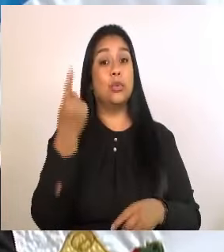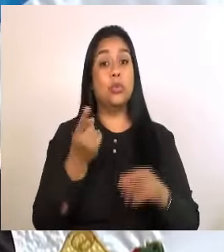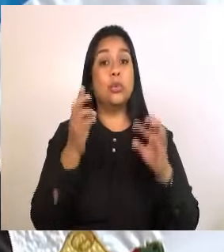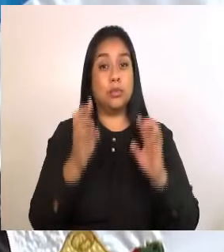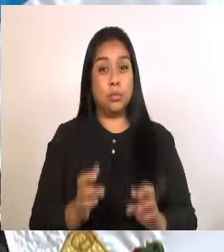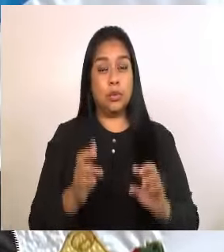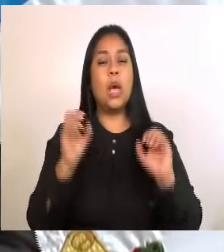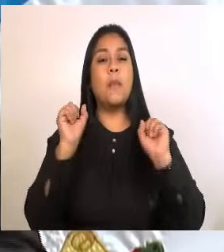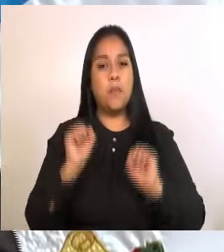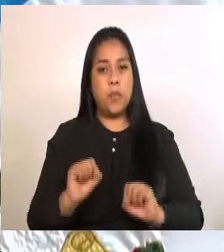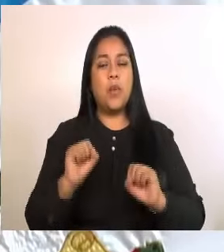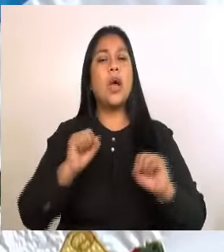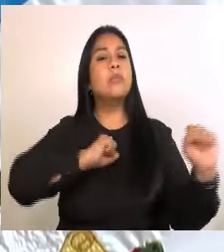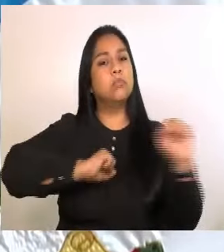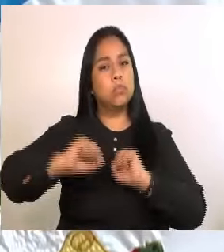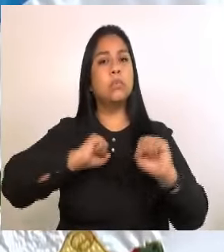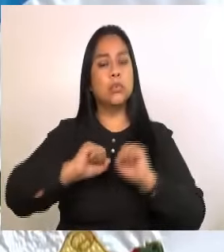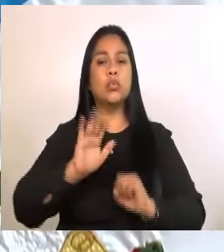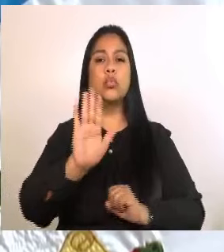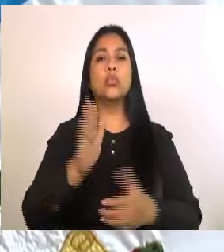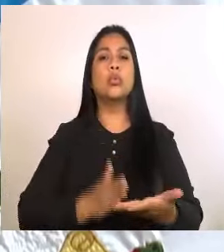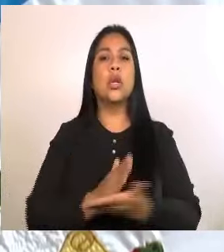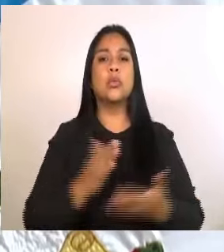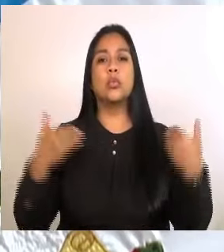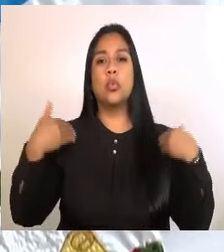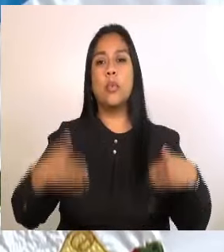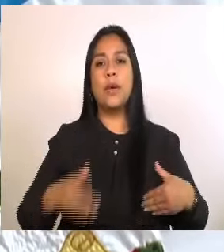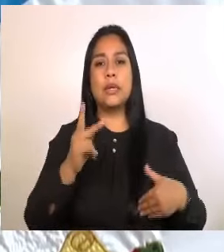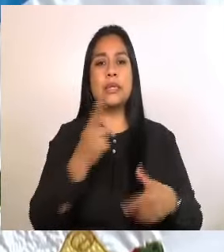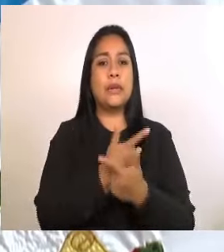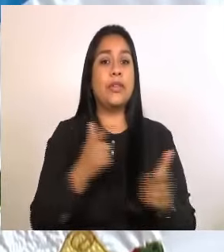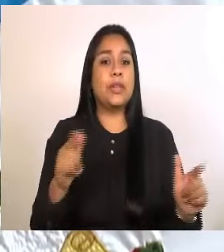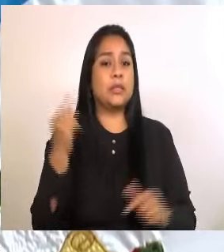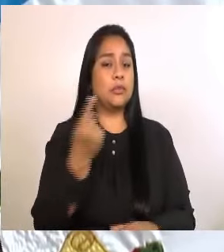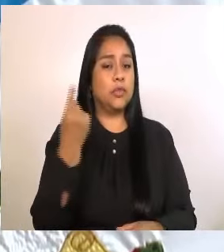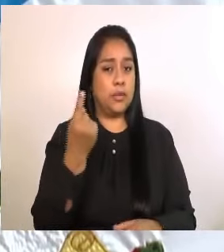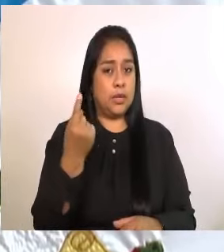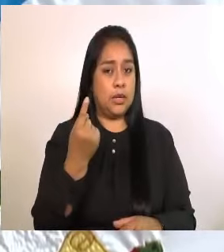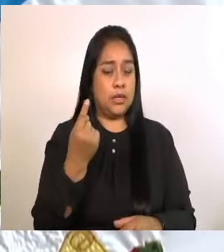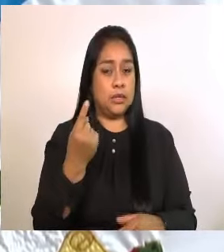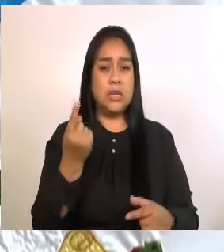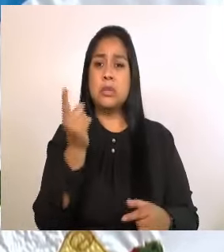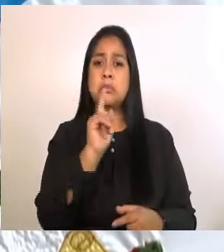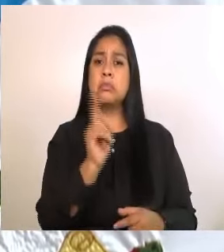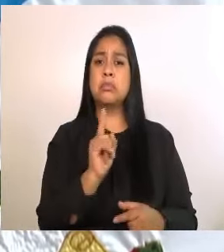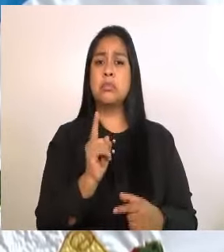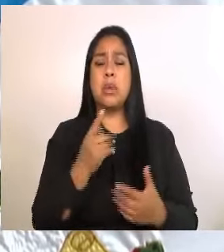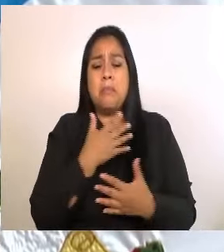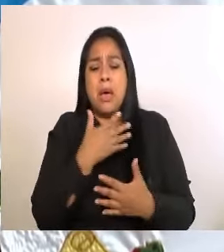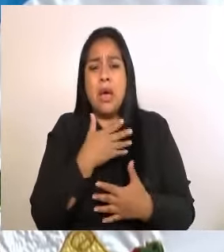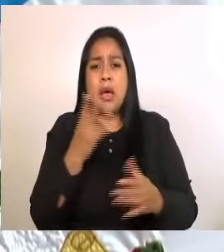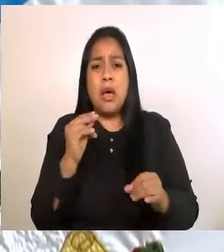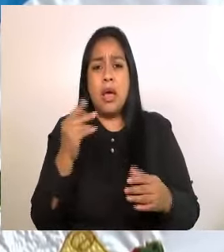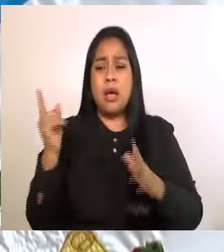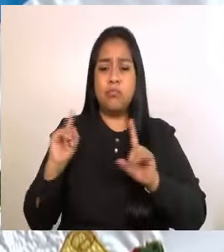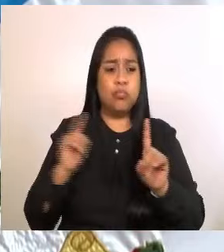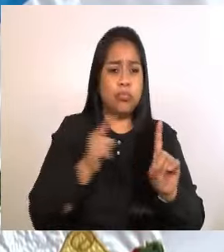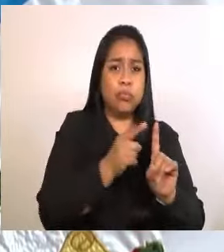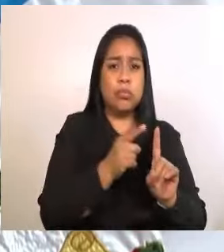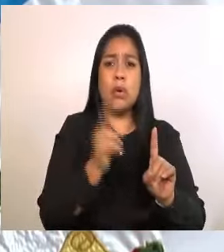puedan ejercer sus derechos humanos y libertades fundamentales sin temor a ser perseguido o